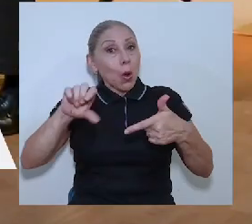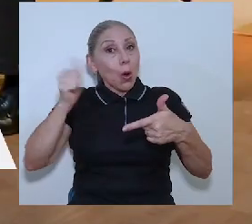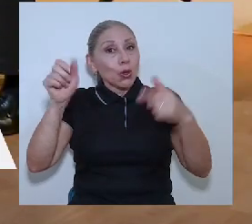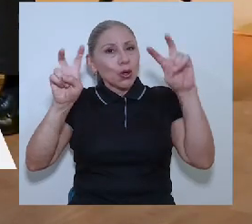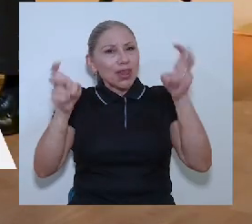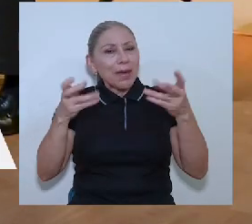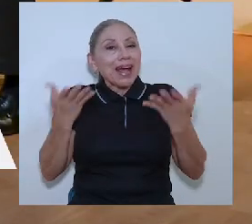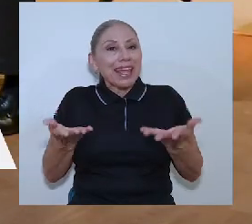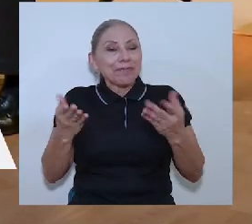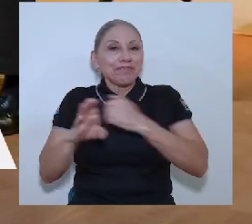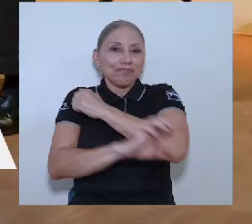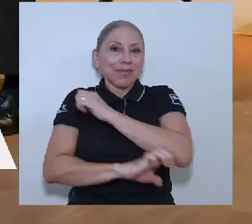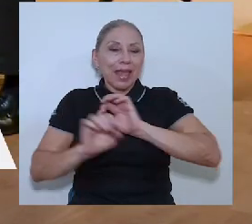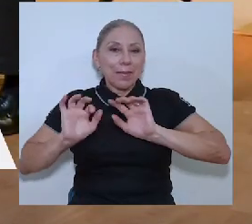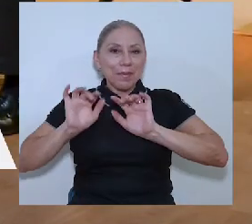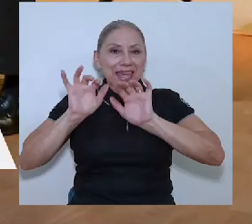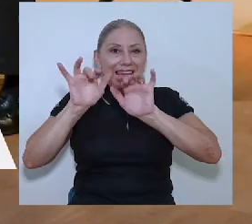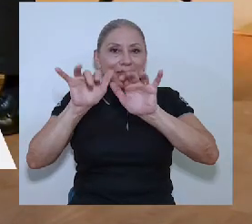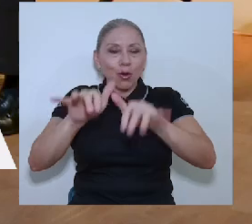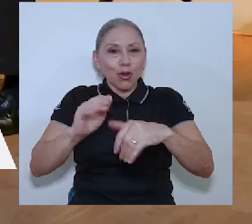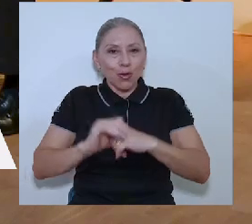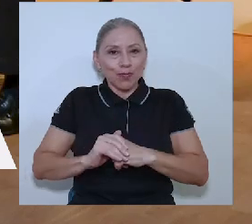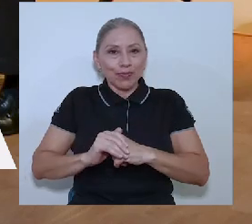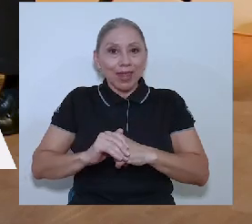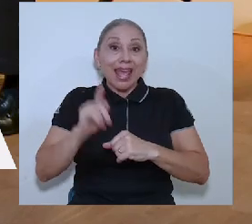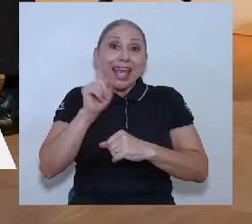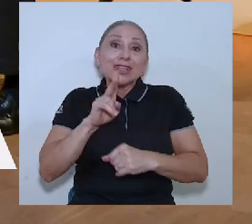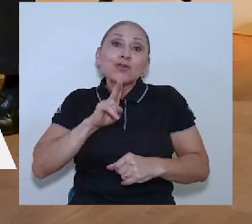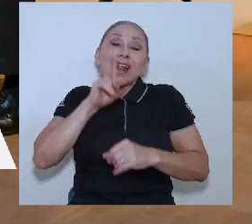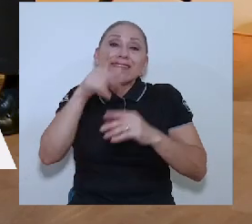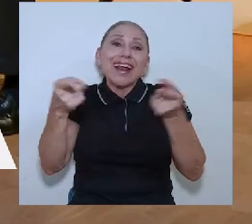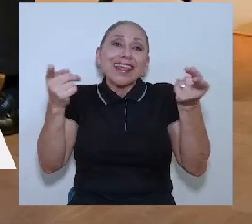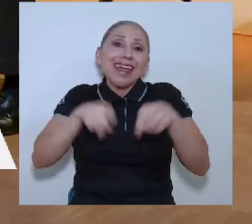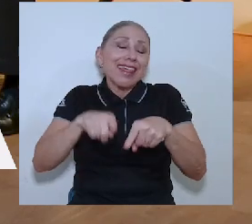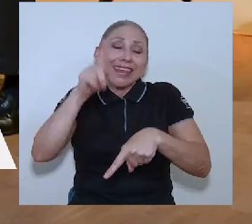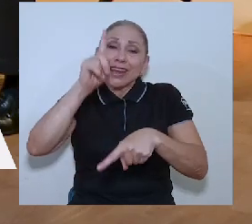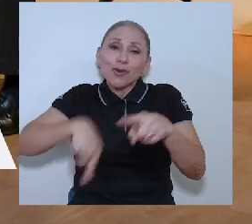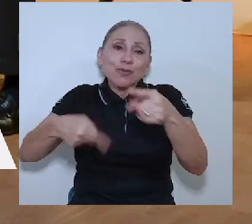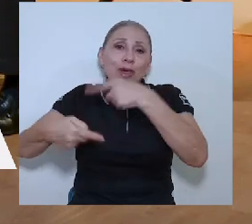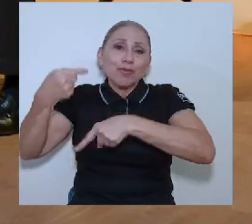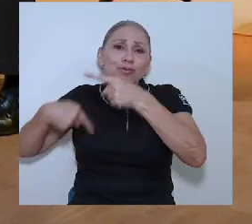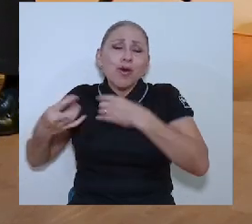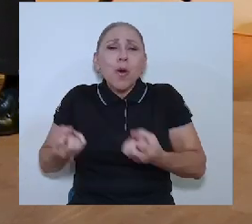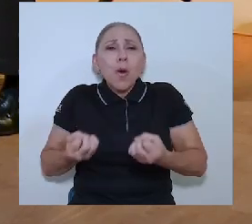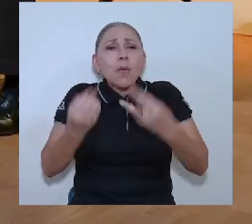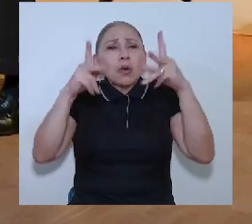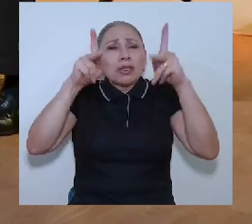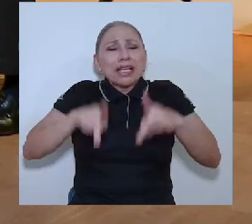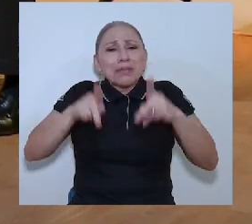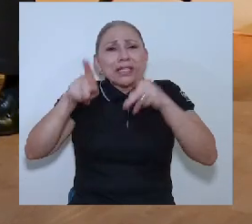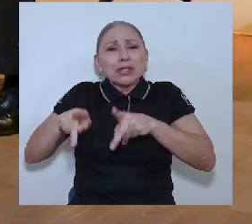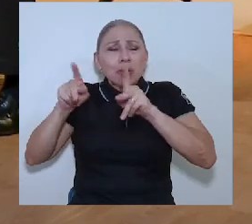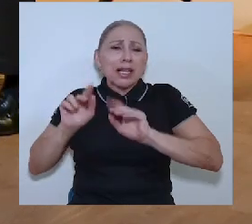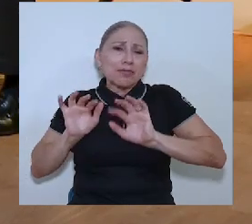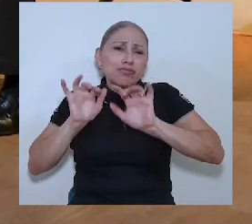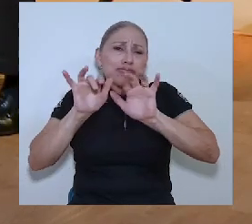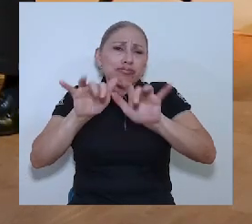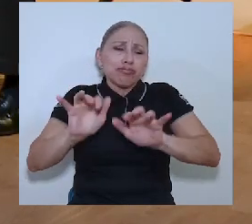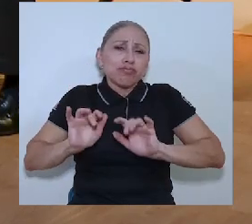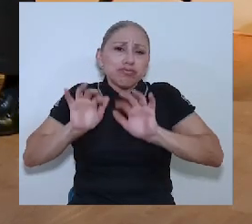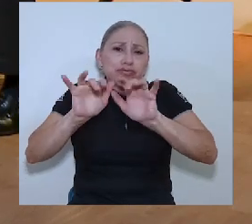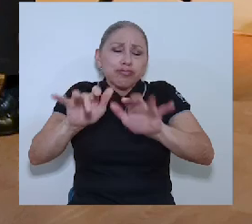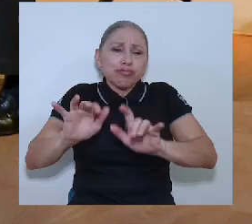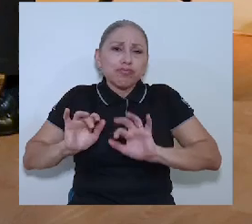migratorio que es una realidad incontrovertible, los altos flujos de migrantes en Estados